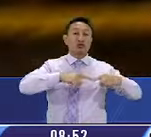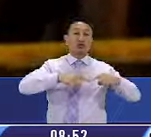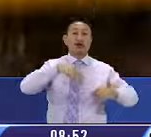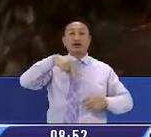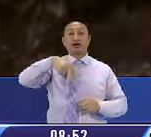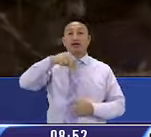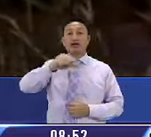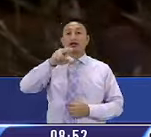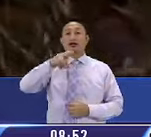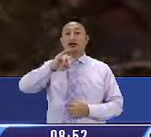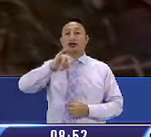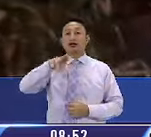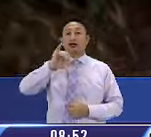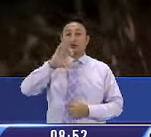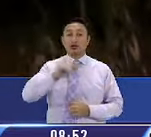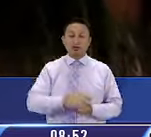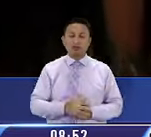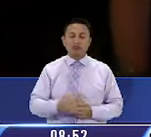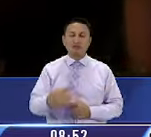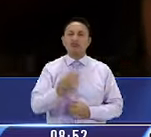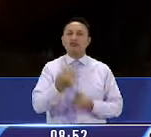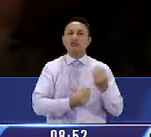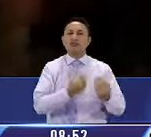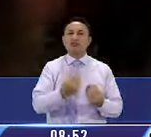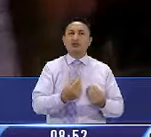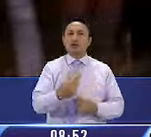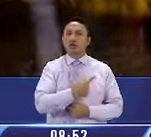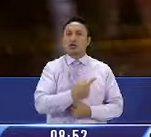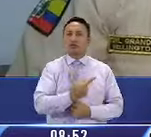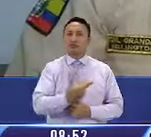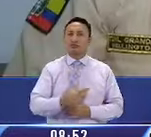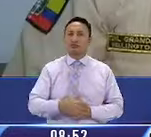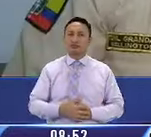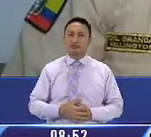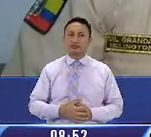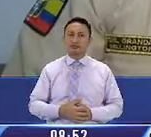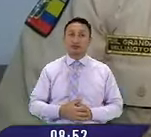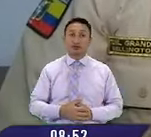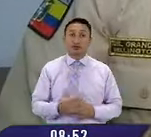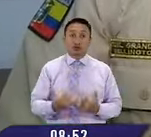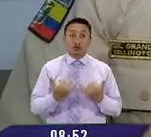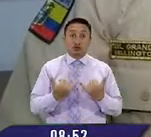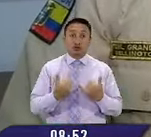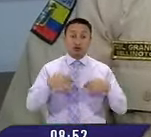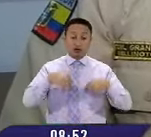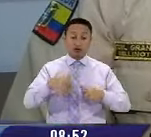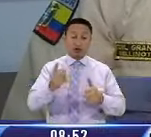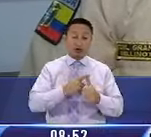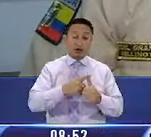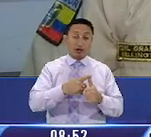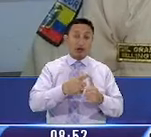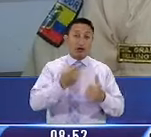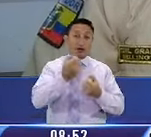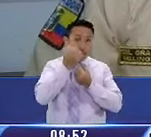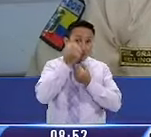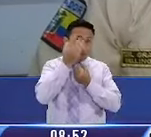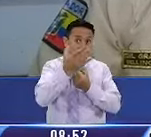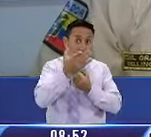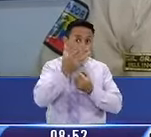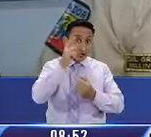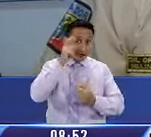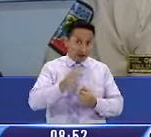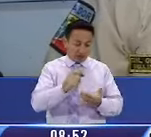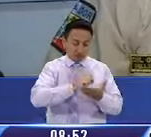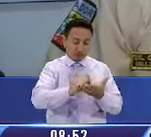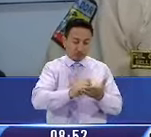Naranjito explica lo que se debe hacer en este tipo de casos. Ahorita nosotros hacemos el parte respectivo, se pone en conocimiento de Fiscalía